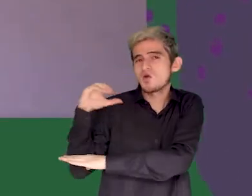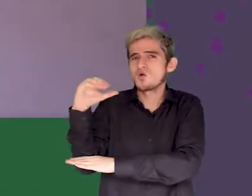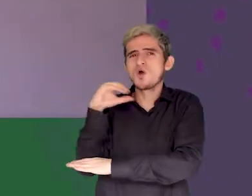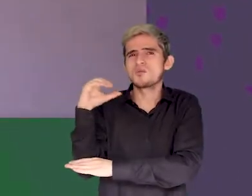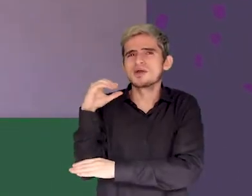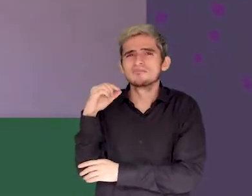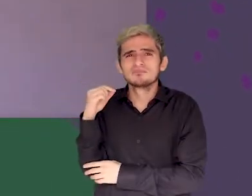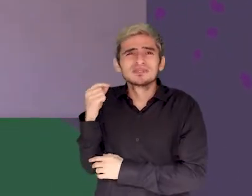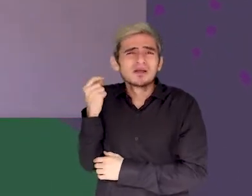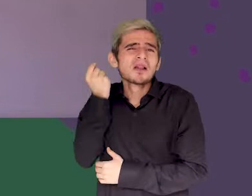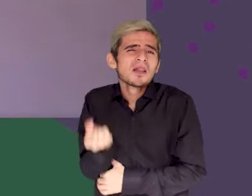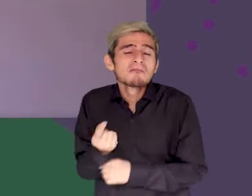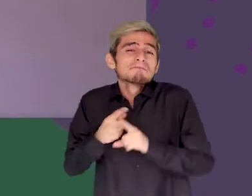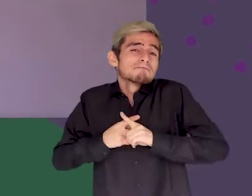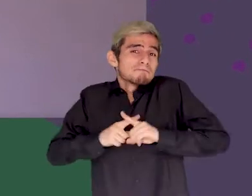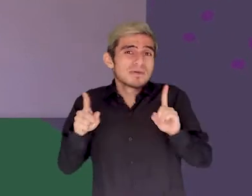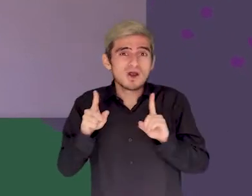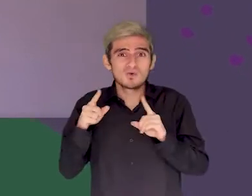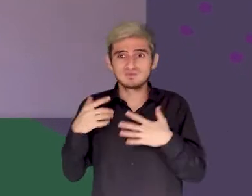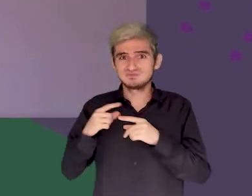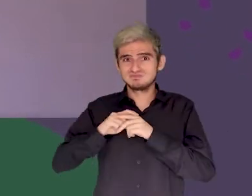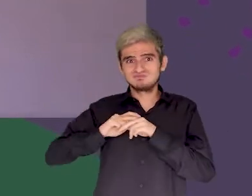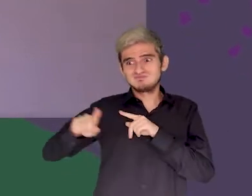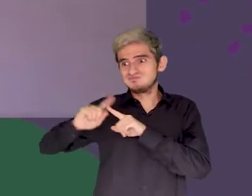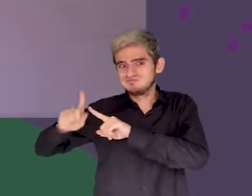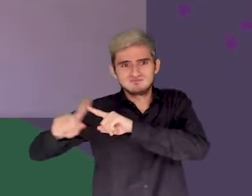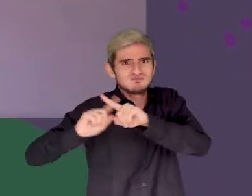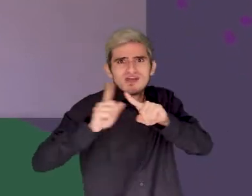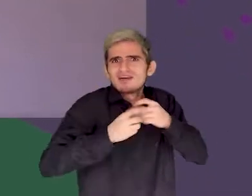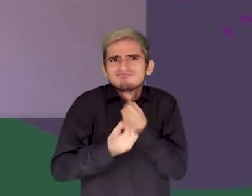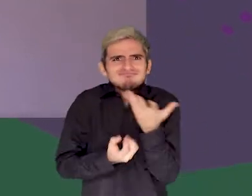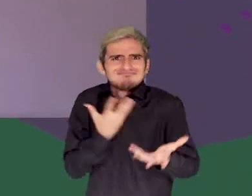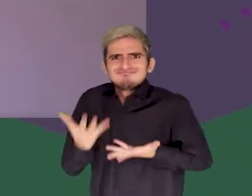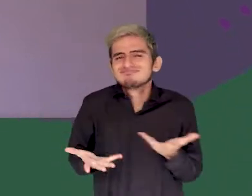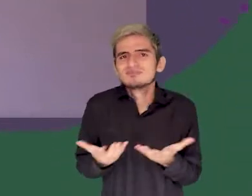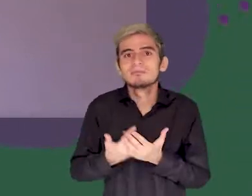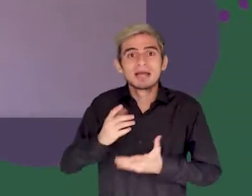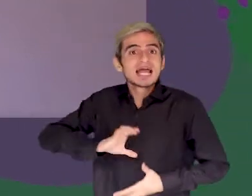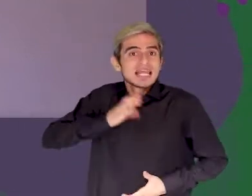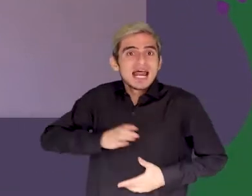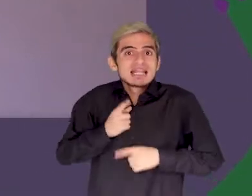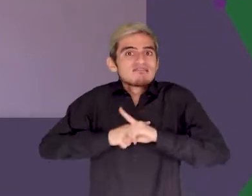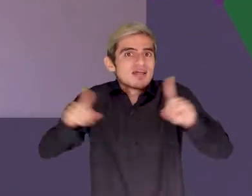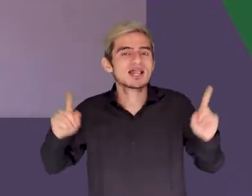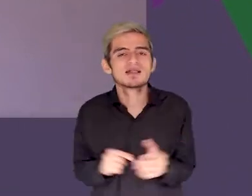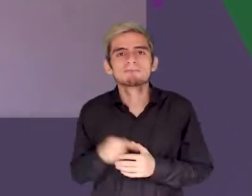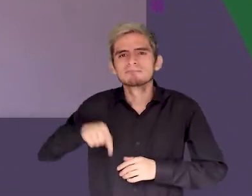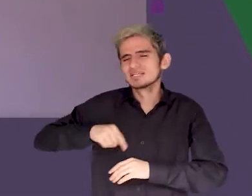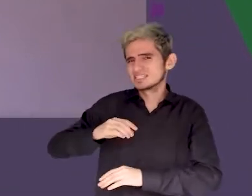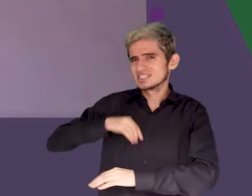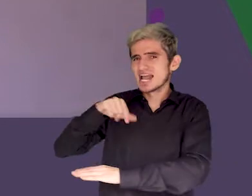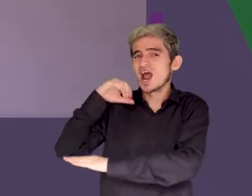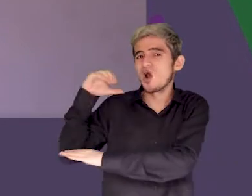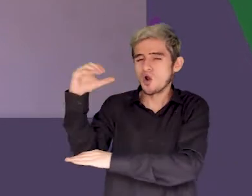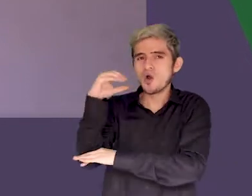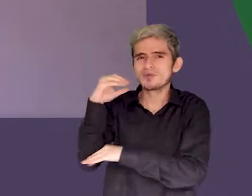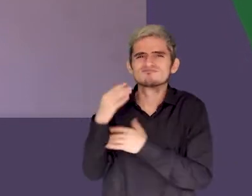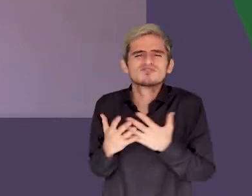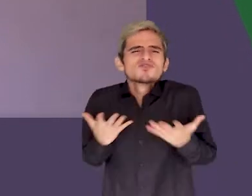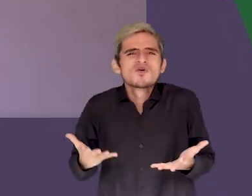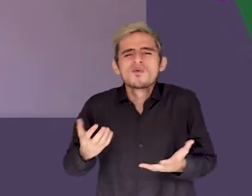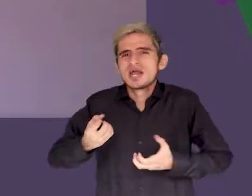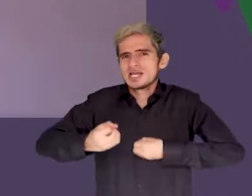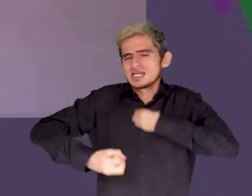tanto poquitas, pero también al mismo tiempo es muy diverso. Pero sí siento como el cine hecho por mujeres mucho